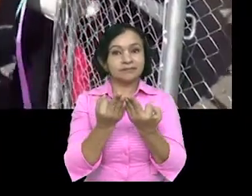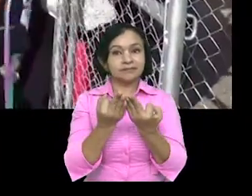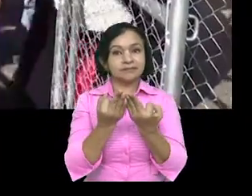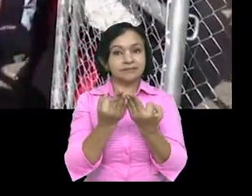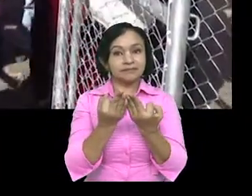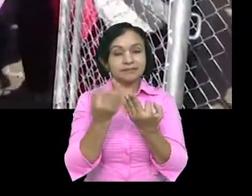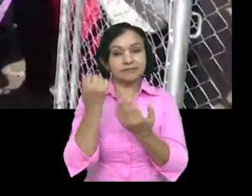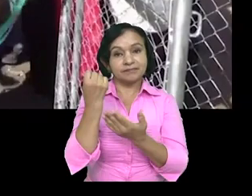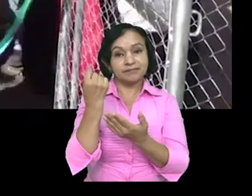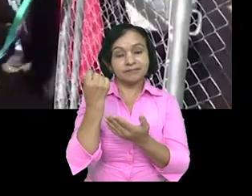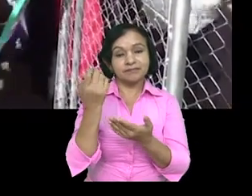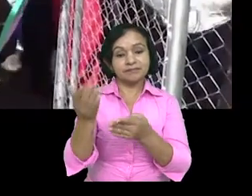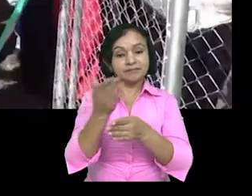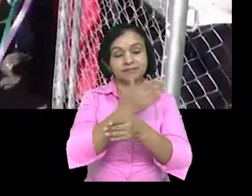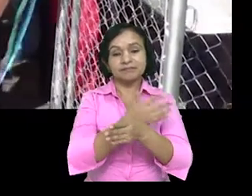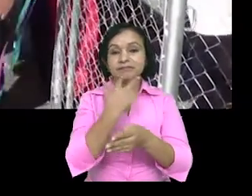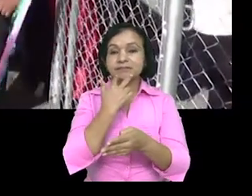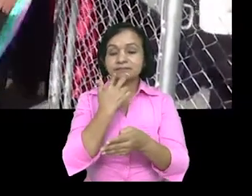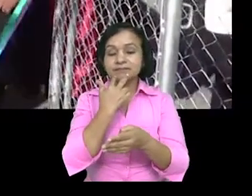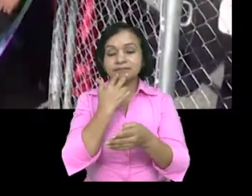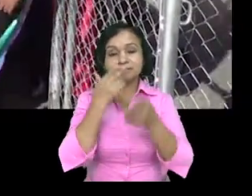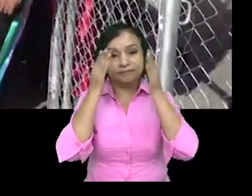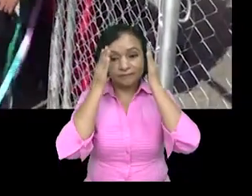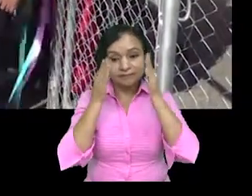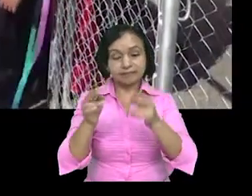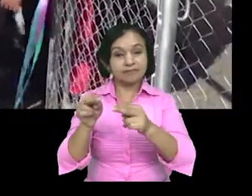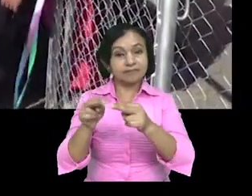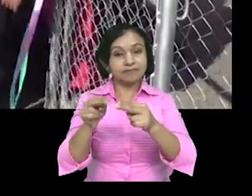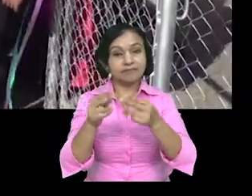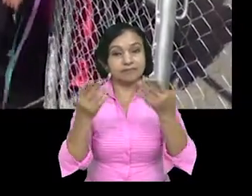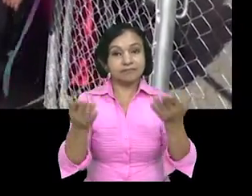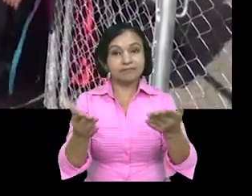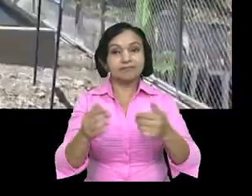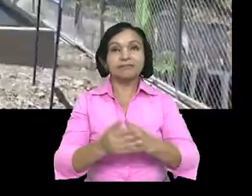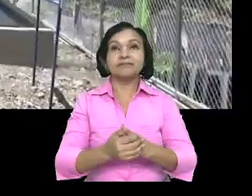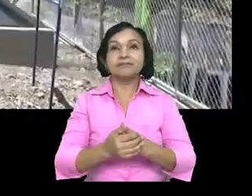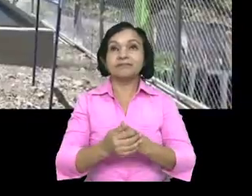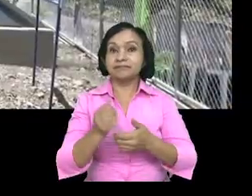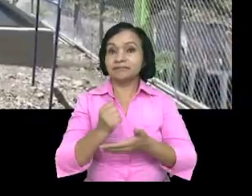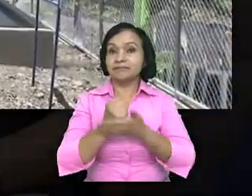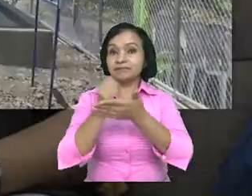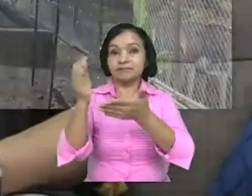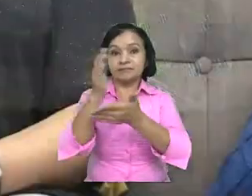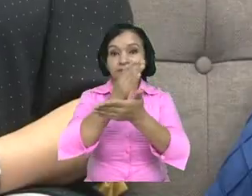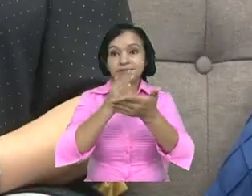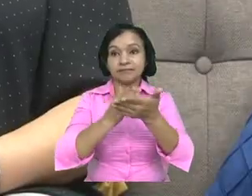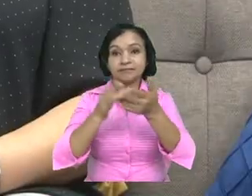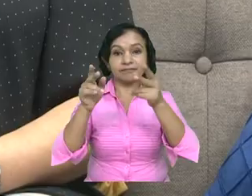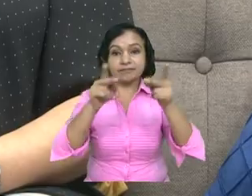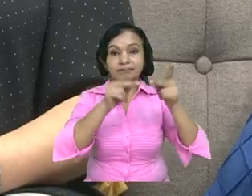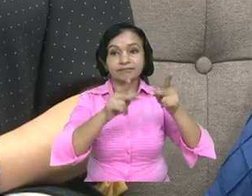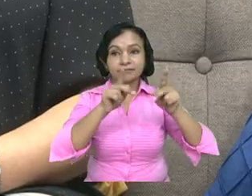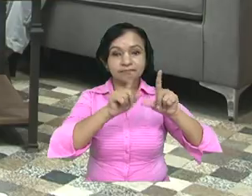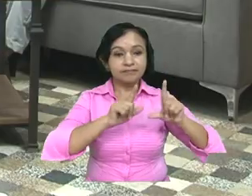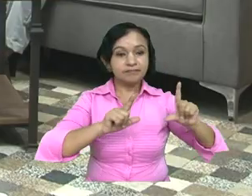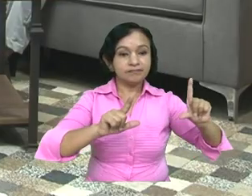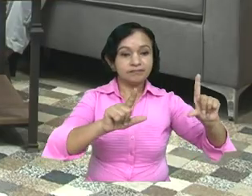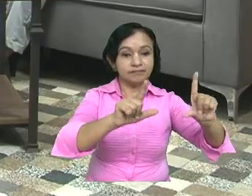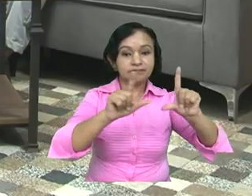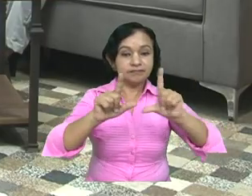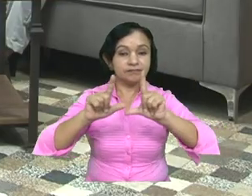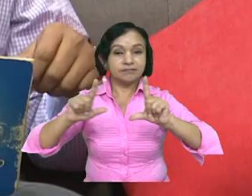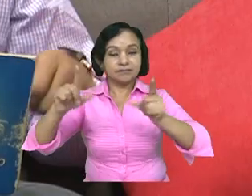por falta de tiempo otras veces no lo tenían, pues, y eso es importante. Y vaya que si no es así, porque en algunos tramos, y he podido estar ahí de cerca en